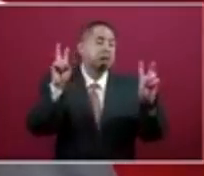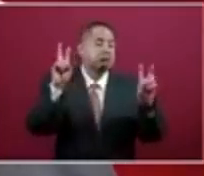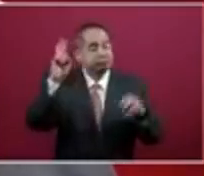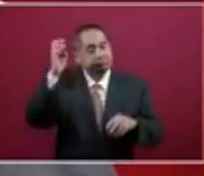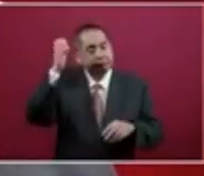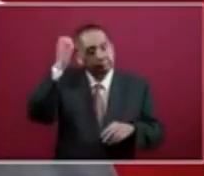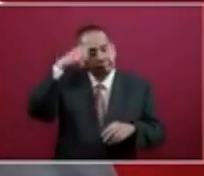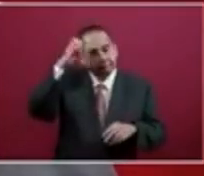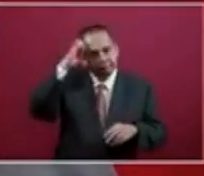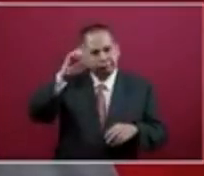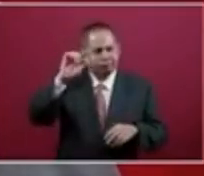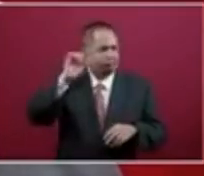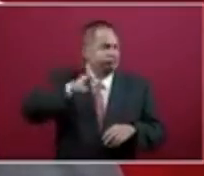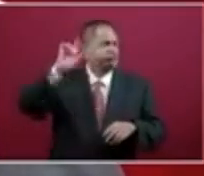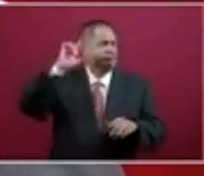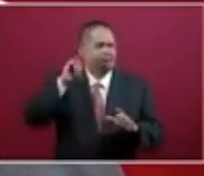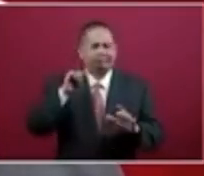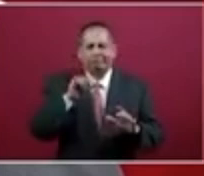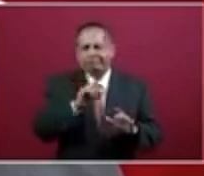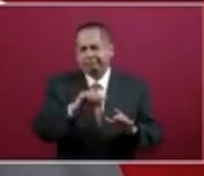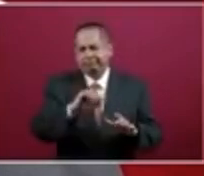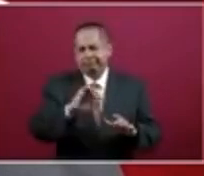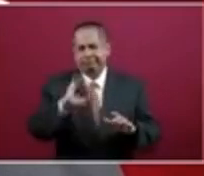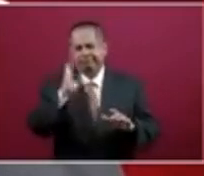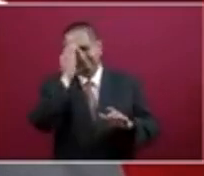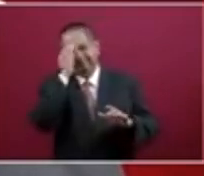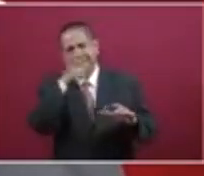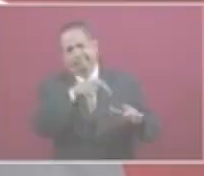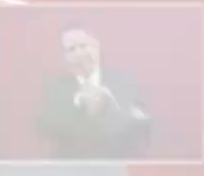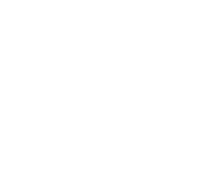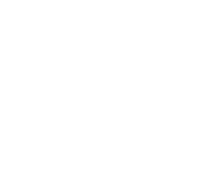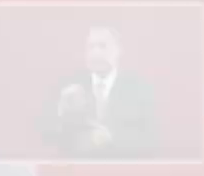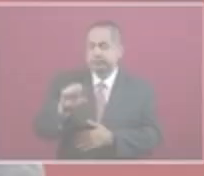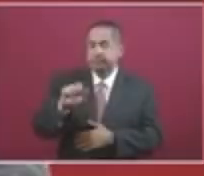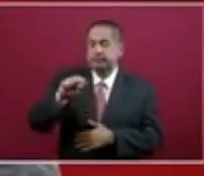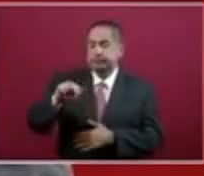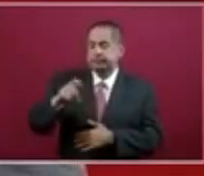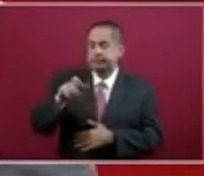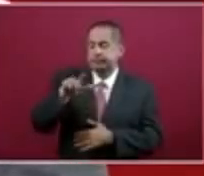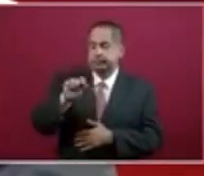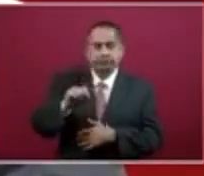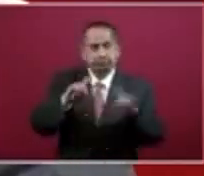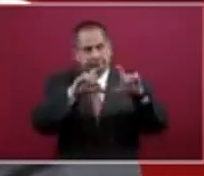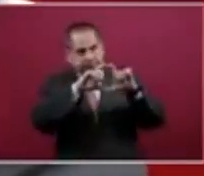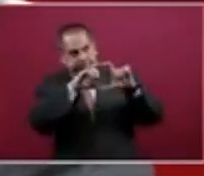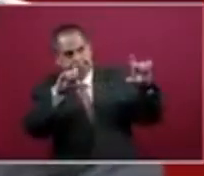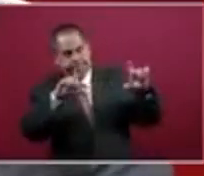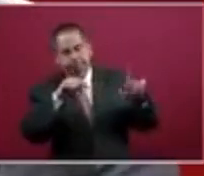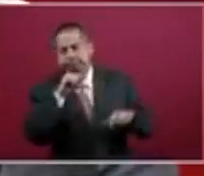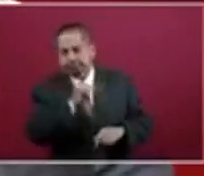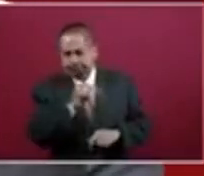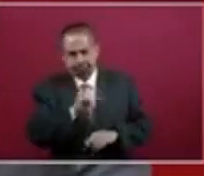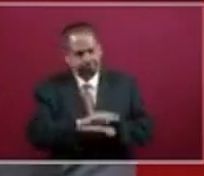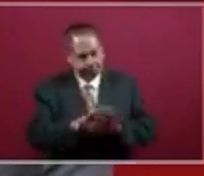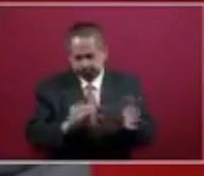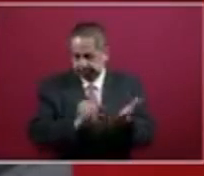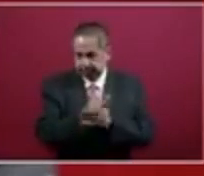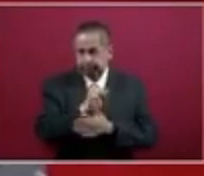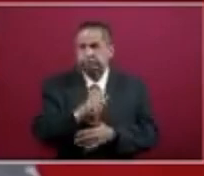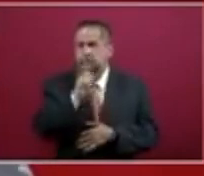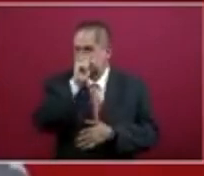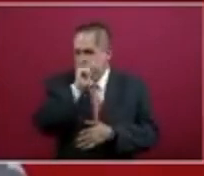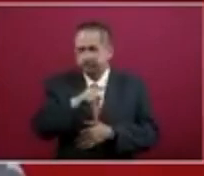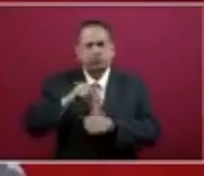empresas aéreas civiles con las normas de la Secretaría de Comunicaciones y Transportes. Va a estar, en efecto,